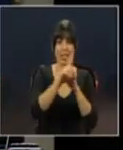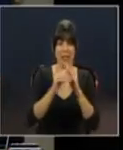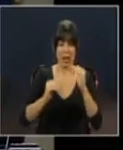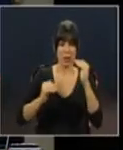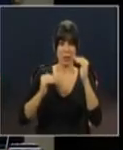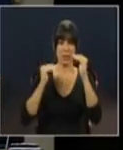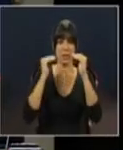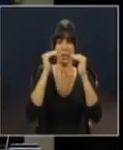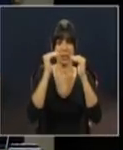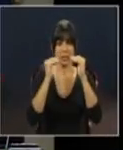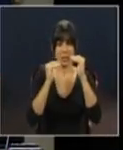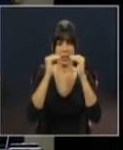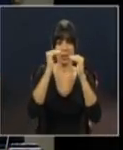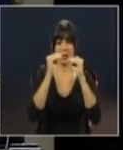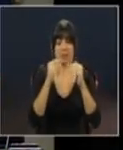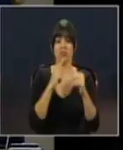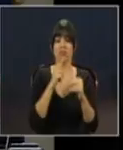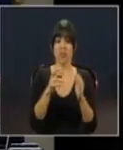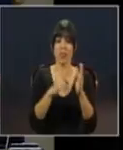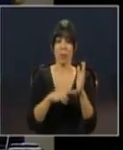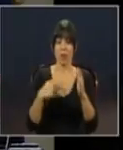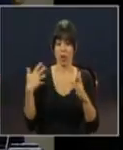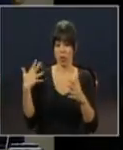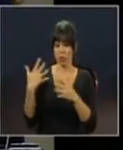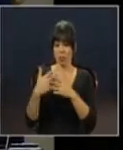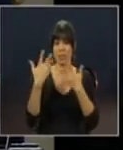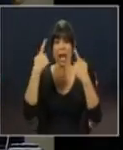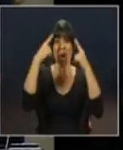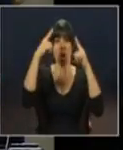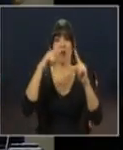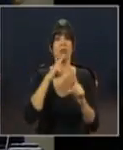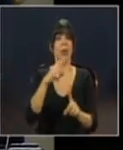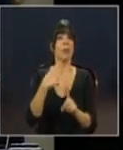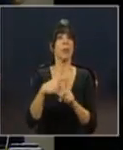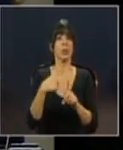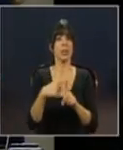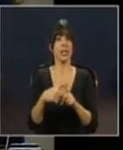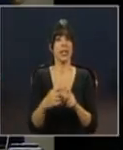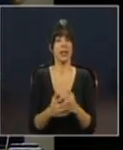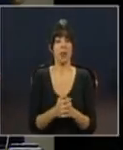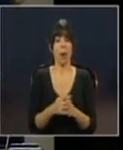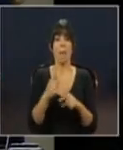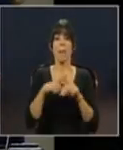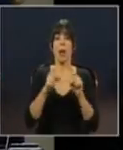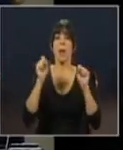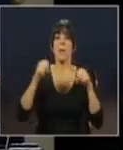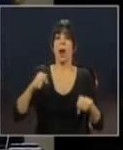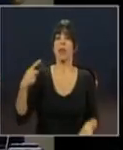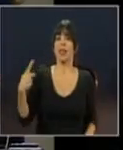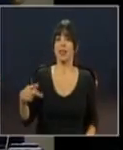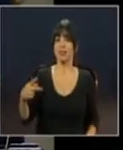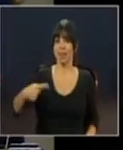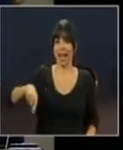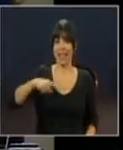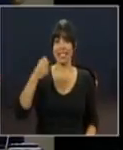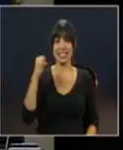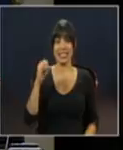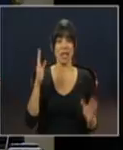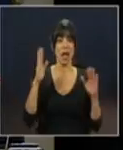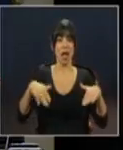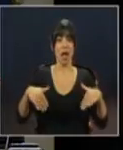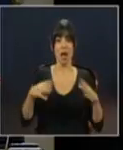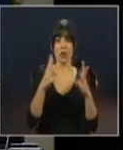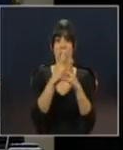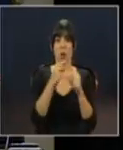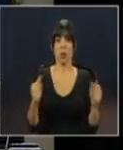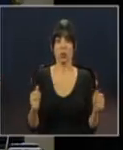Debo reiterar que todo lo alcanzado es ciertamente esperanzador. Sin embargo, puede ponerse en riesgo si no tenemos una solución integral